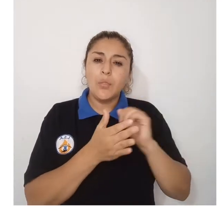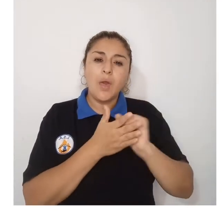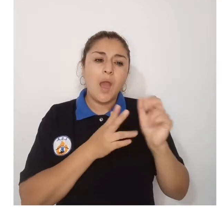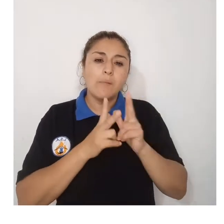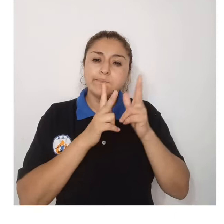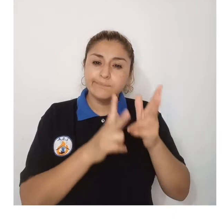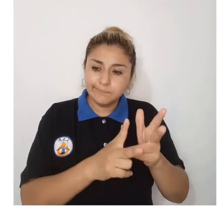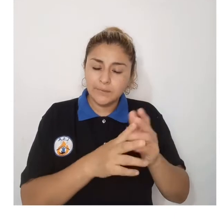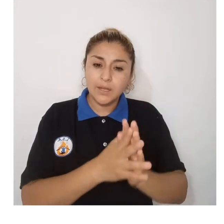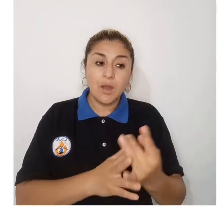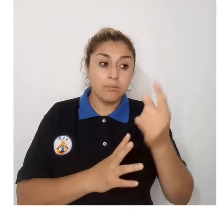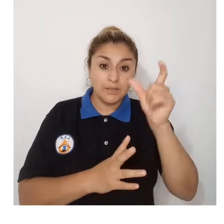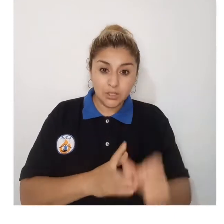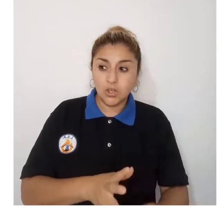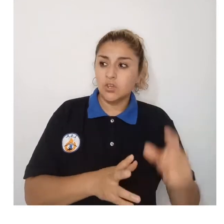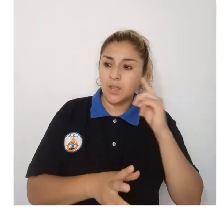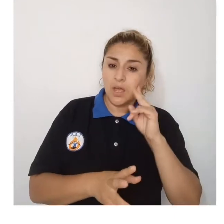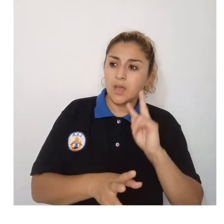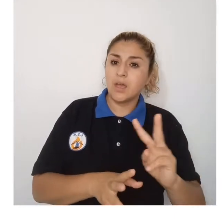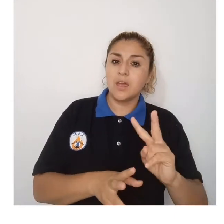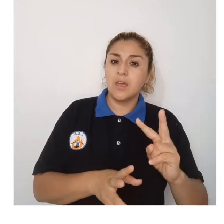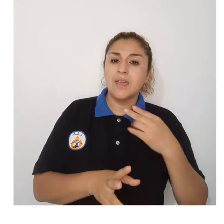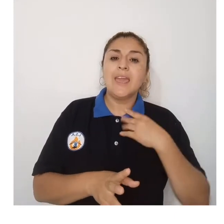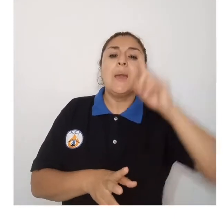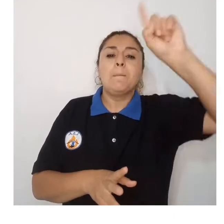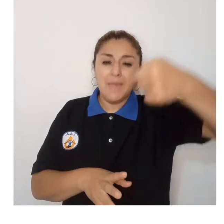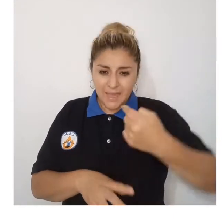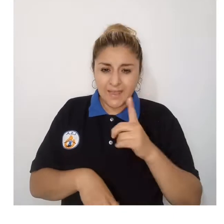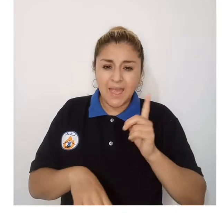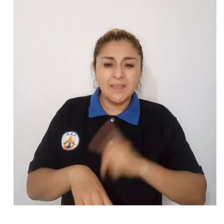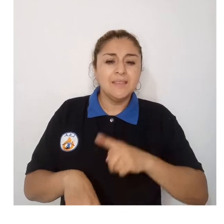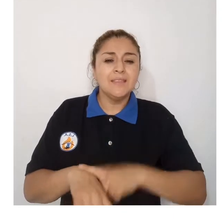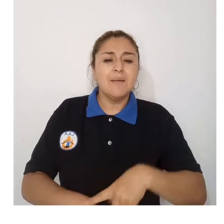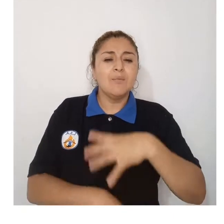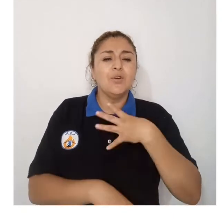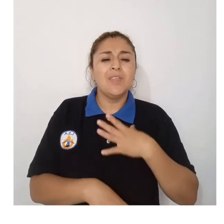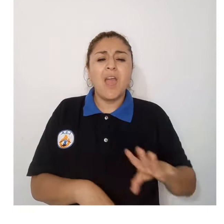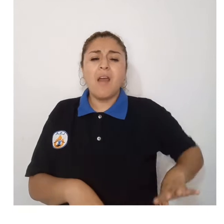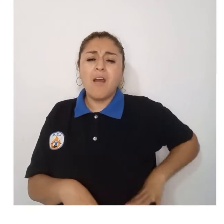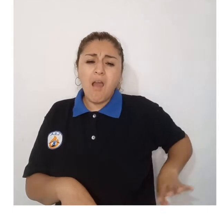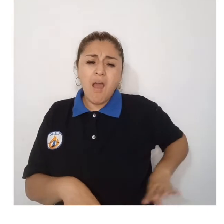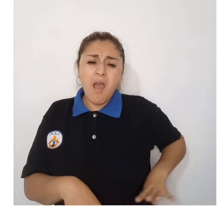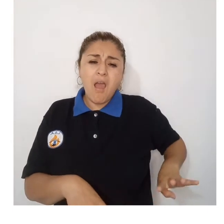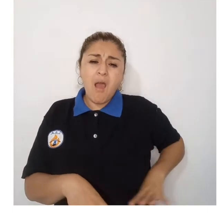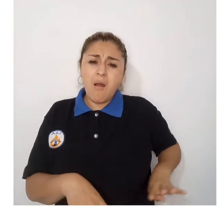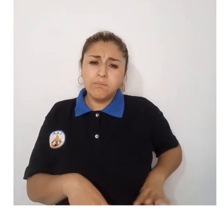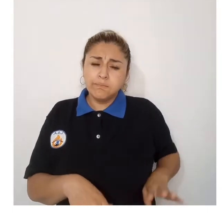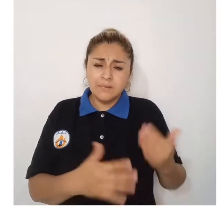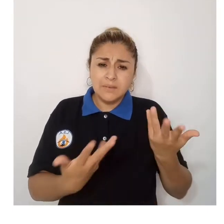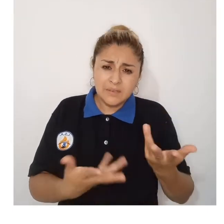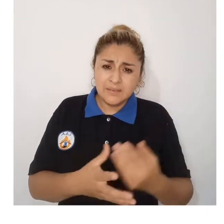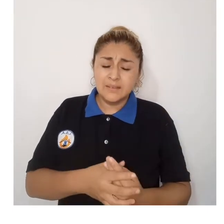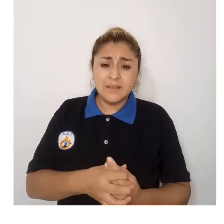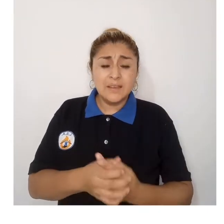tierra habitada lo cual sucedió en el tiempo de claudio entonces los discípulos que hicieron cada uno conforme a lo que